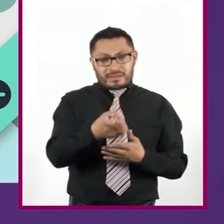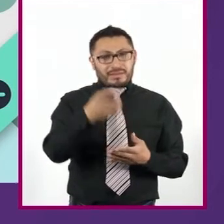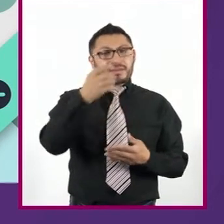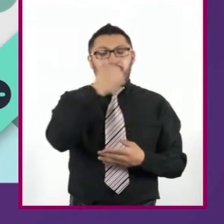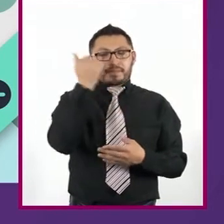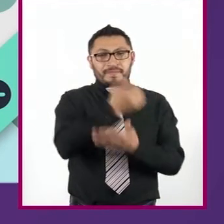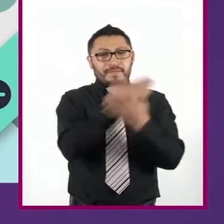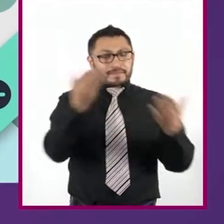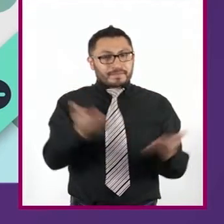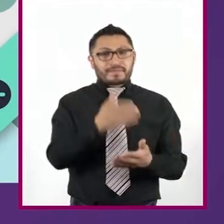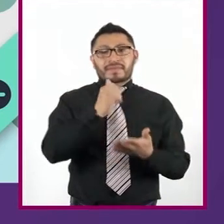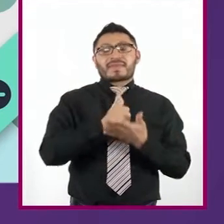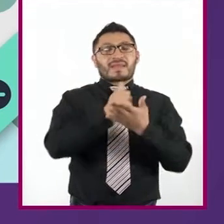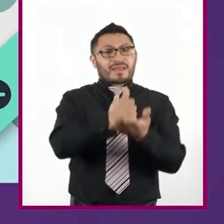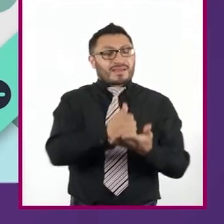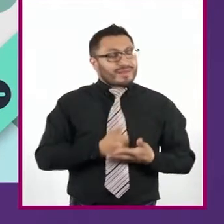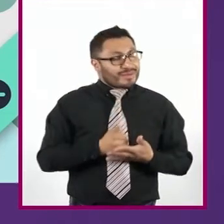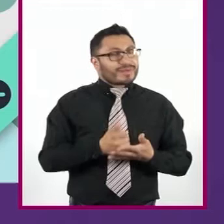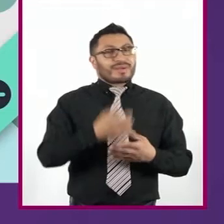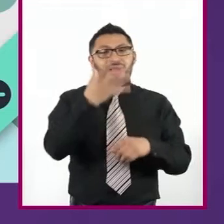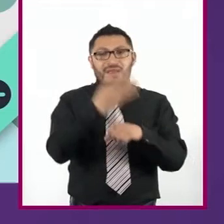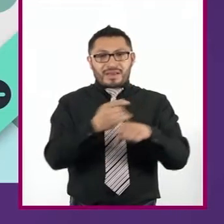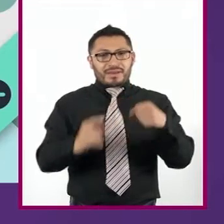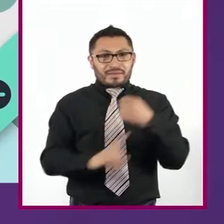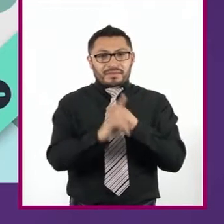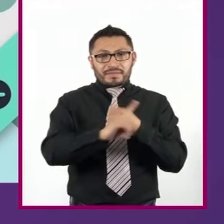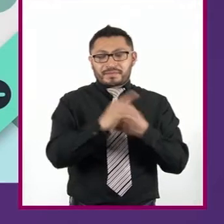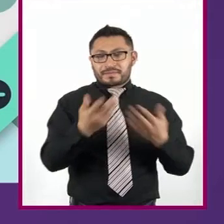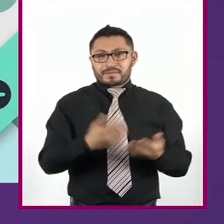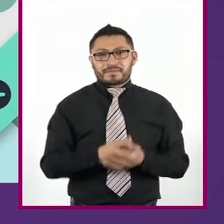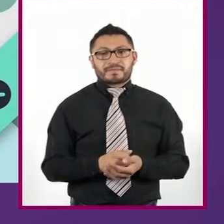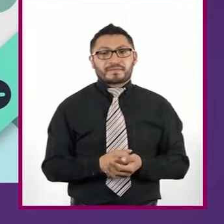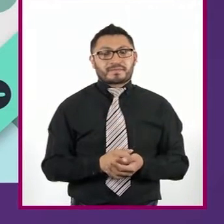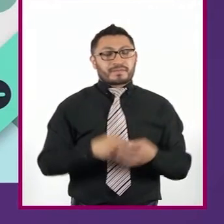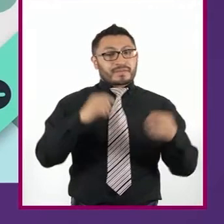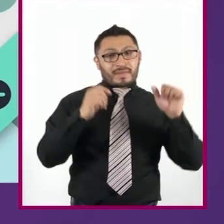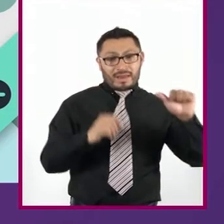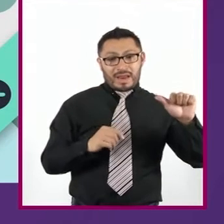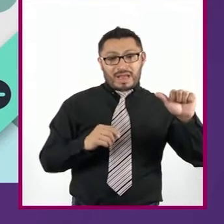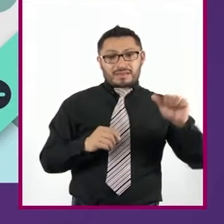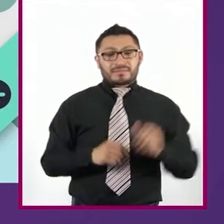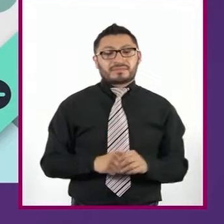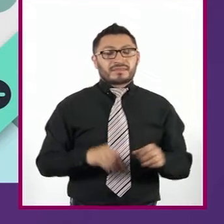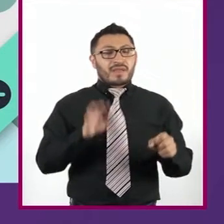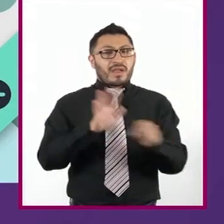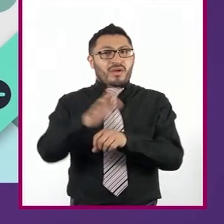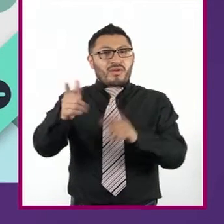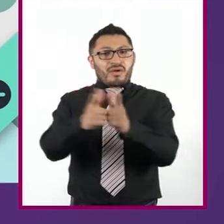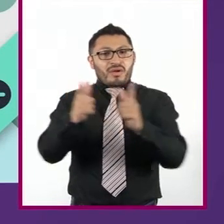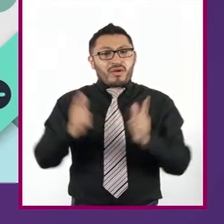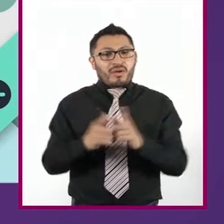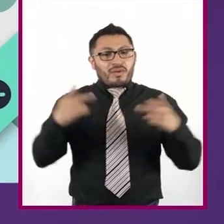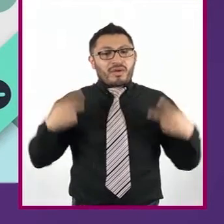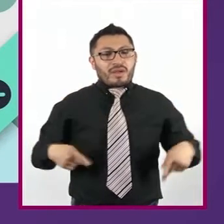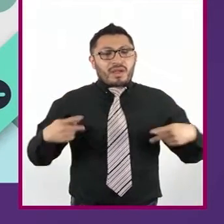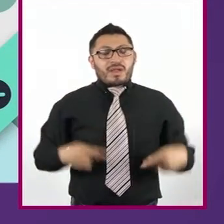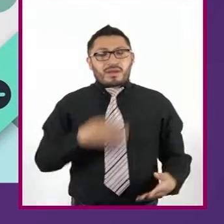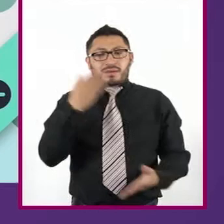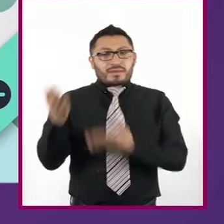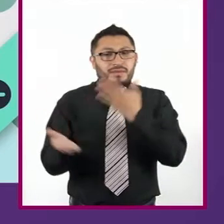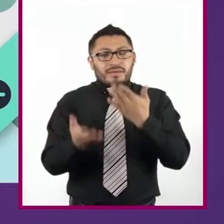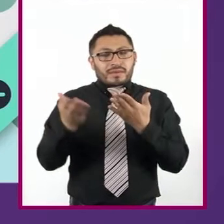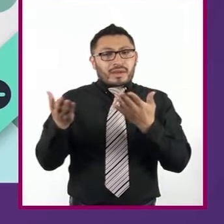alumnas y alumnos, ayúdenos a resolver los siguientes cuestionamientos. Inciso A. ¿A qué grupo de personas se aplicó la